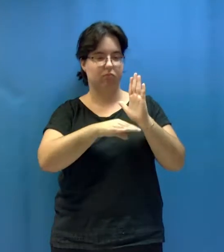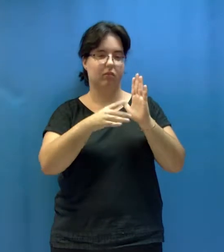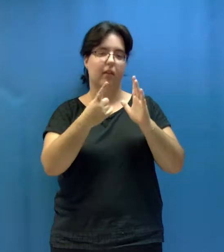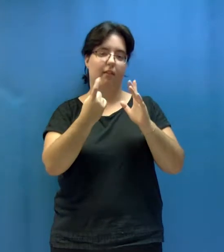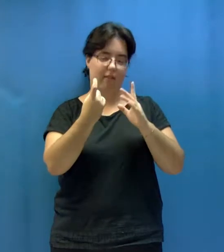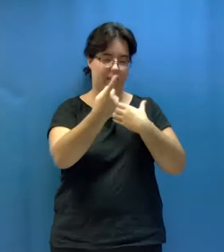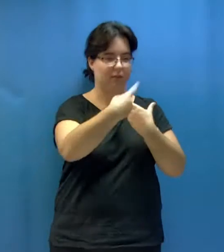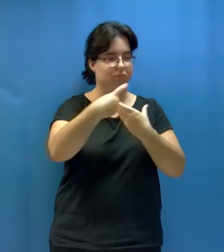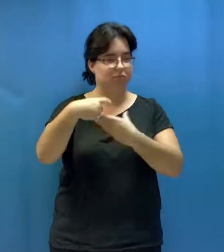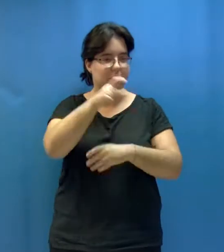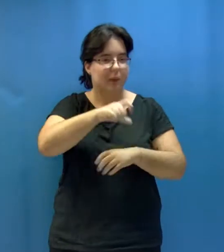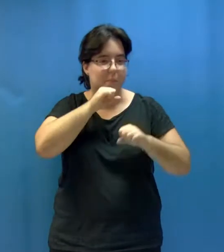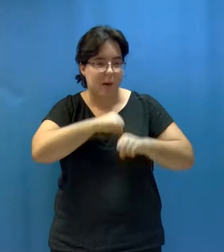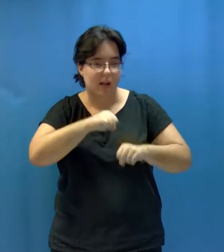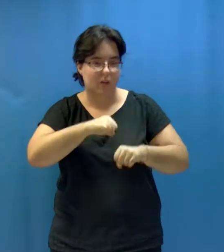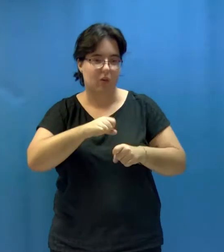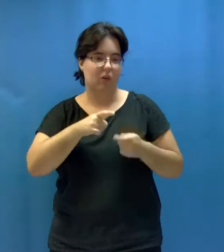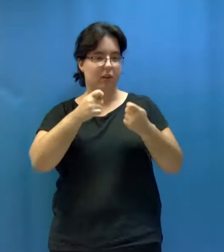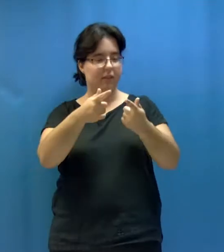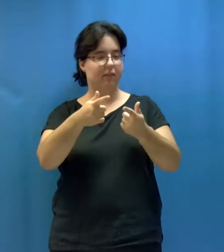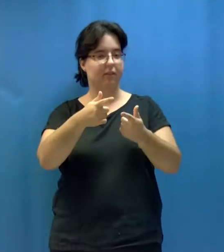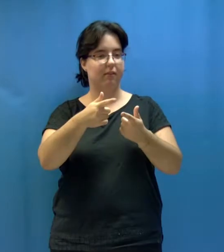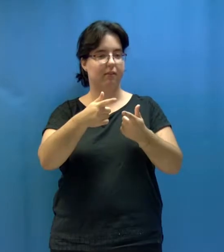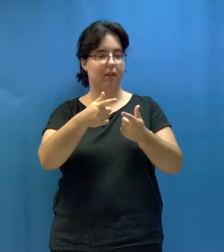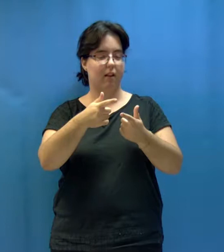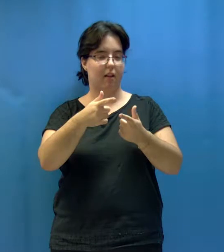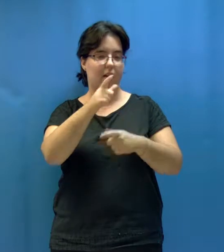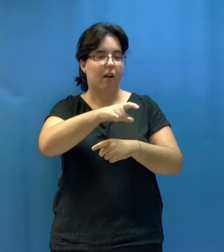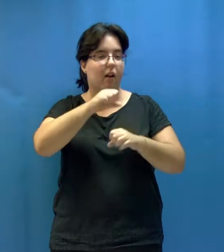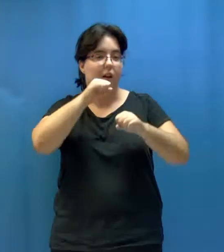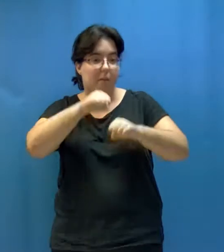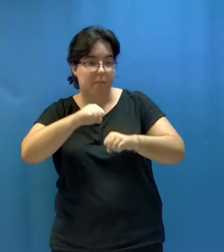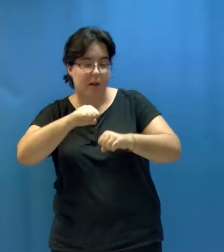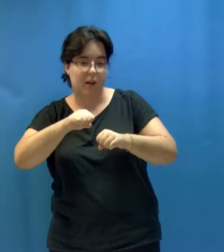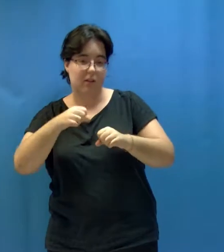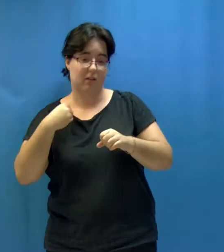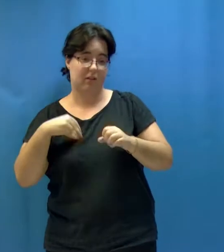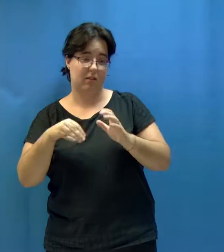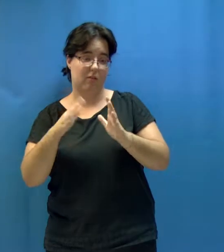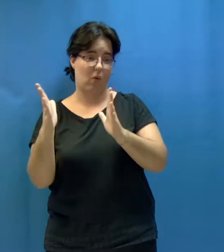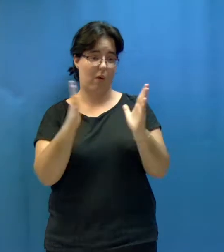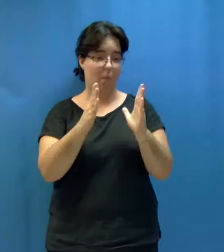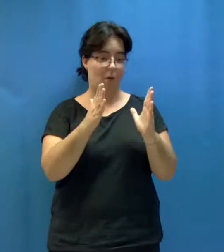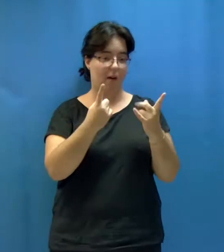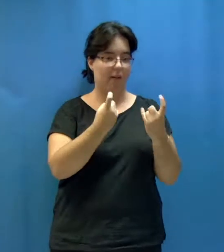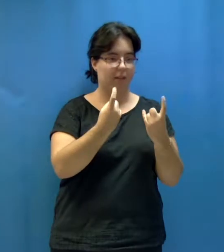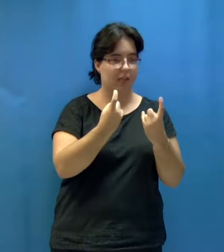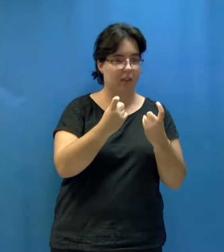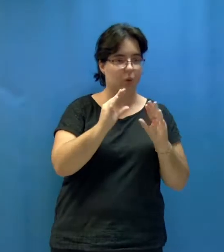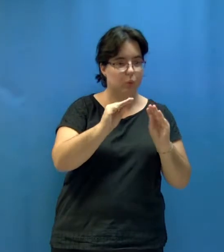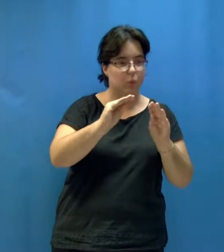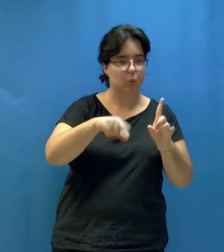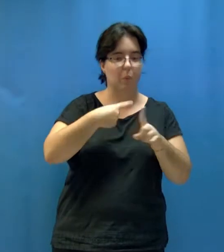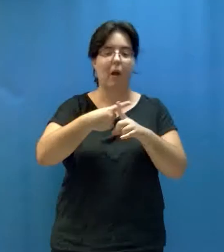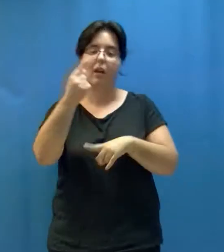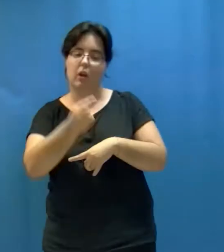personas mayores, en la que se promueven consejos municipales de mayores, tanto en la fase de detección de necesidades como su ejecución y evaluación de